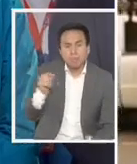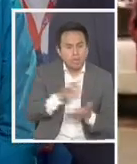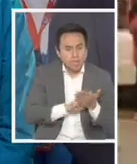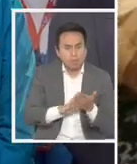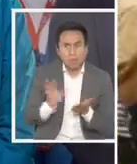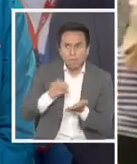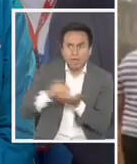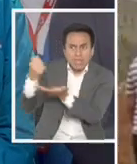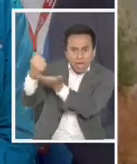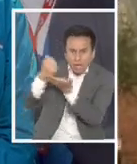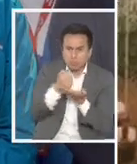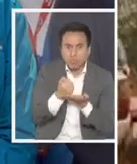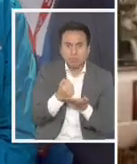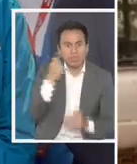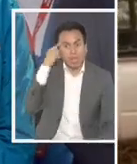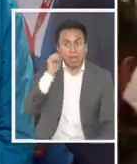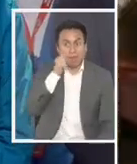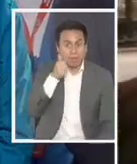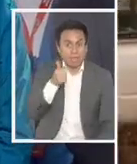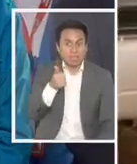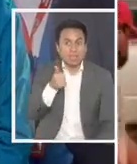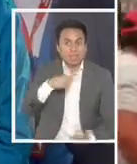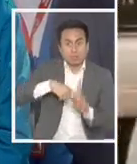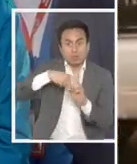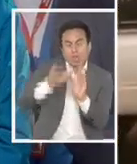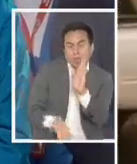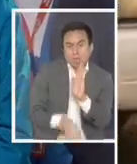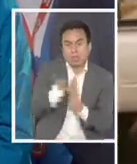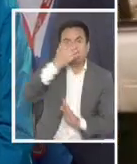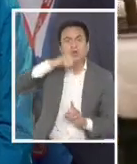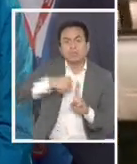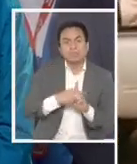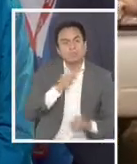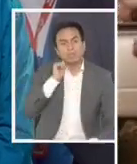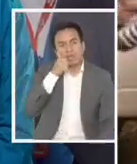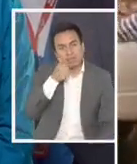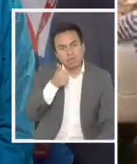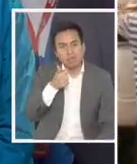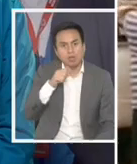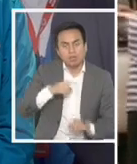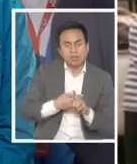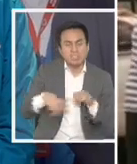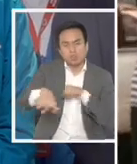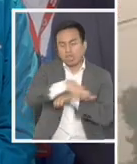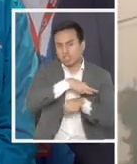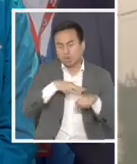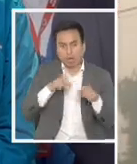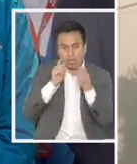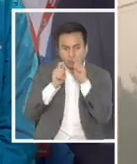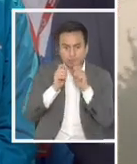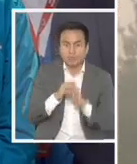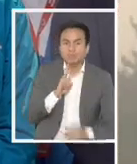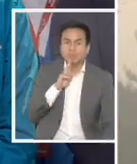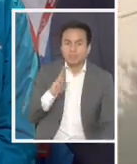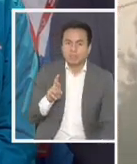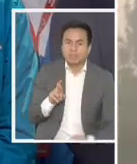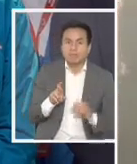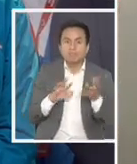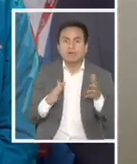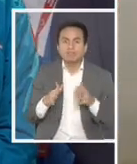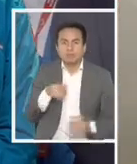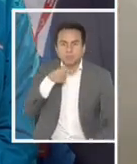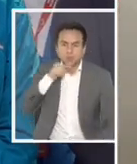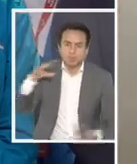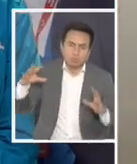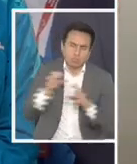ejemplo lleguen más ayudas considerando que ya Mañana empiezan las temperaturas extremas de nuevo entonces empieza de nuevo la situación de riesgo no como decía lo más